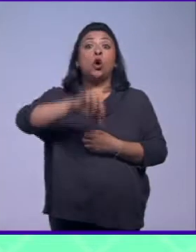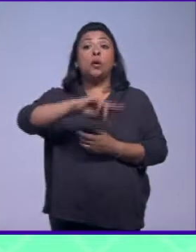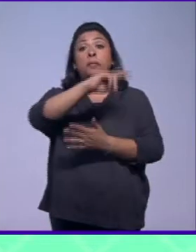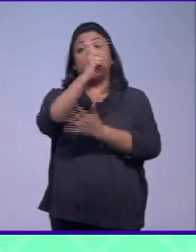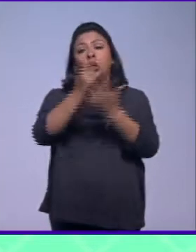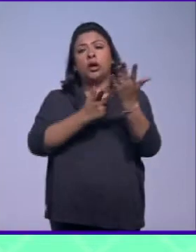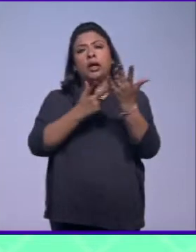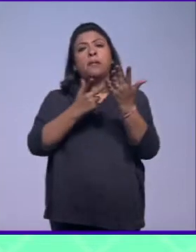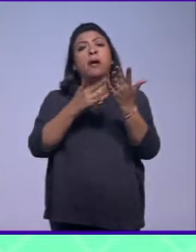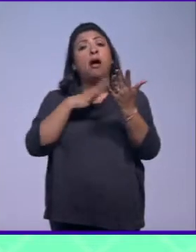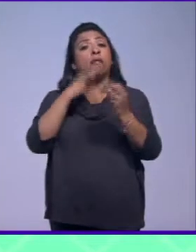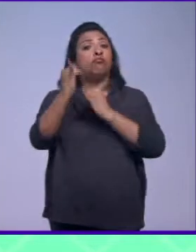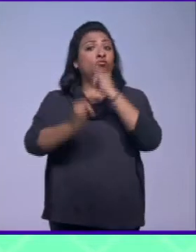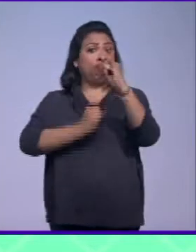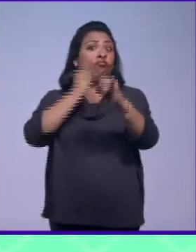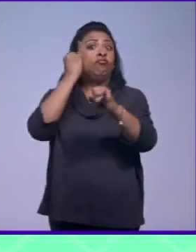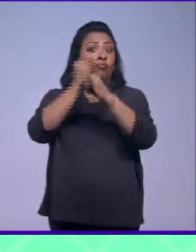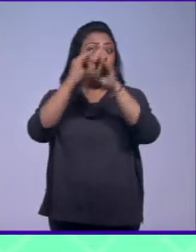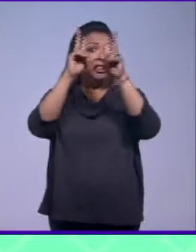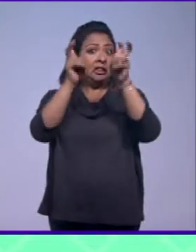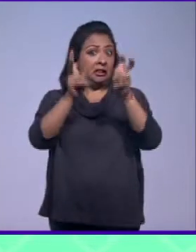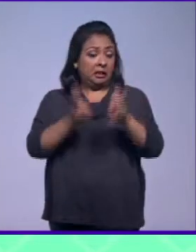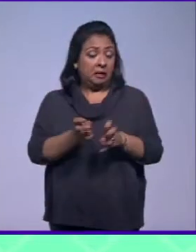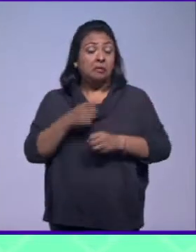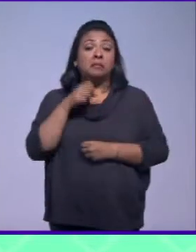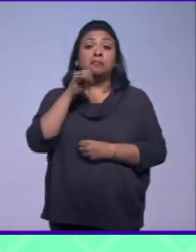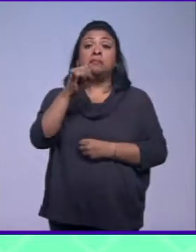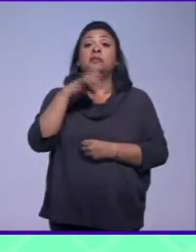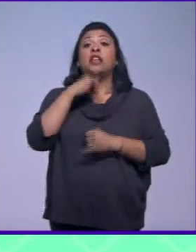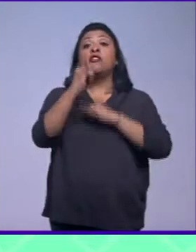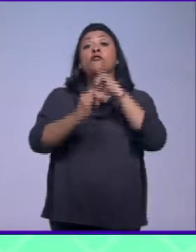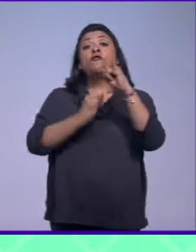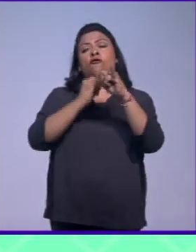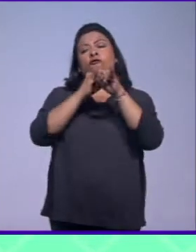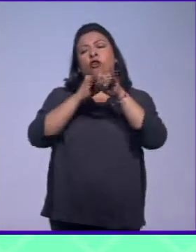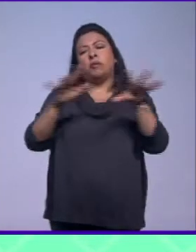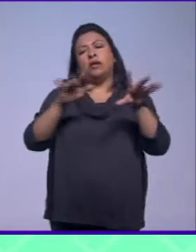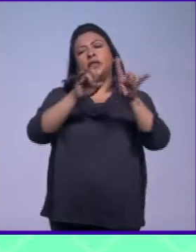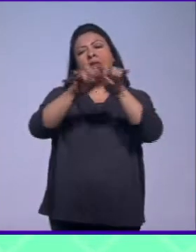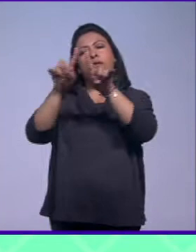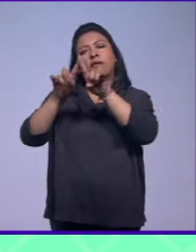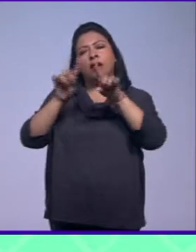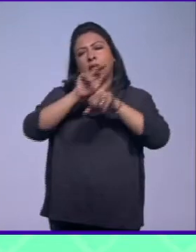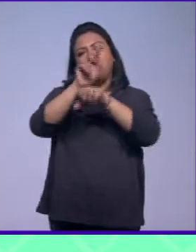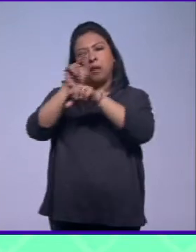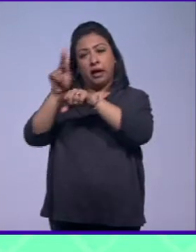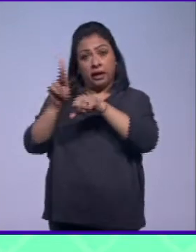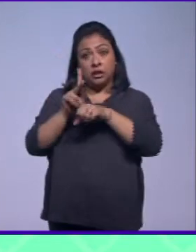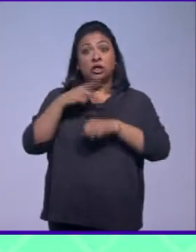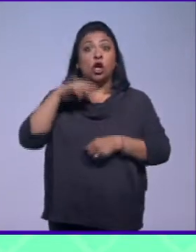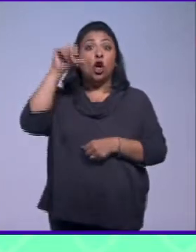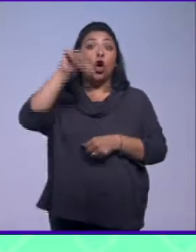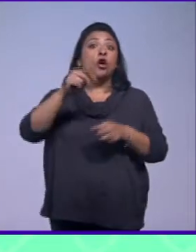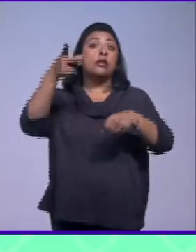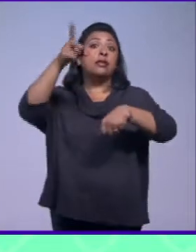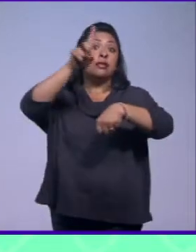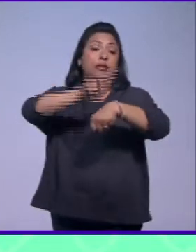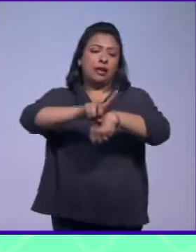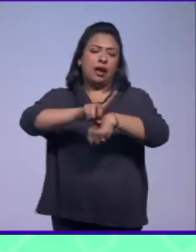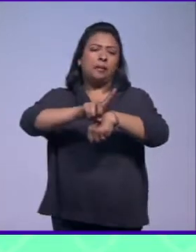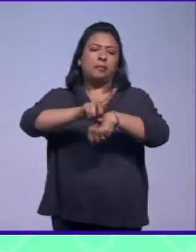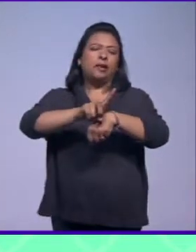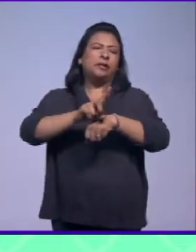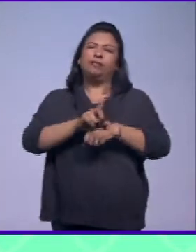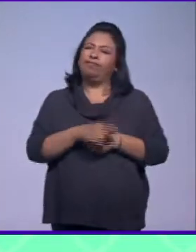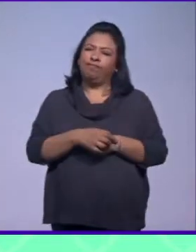de tintes internacionales así es vamos a tener información de diferentes partes del orbe hoy es un día que bueno mejor